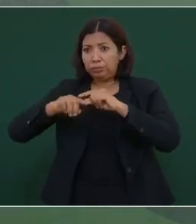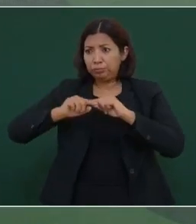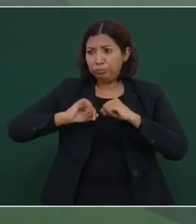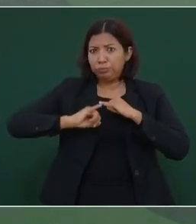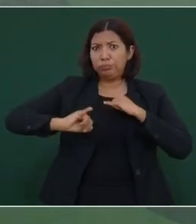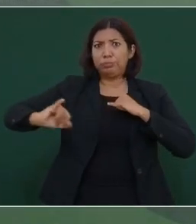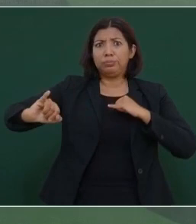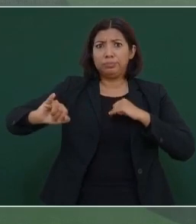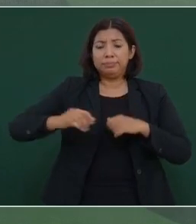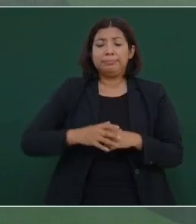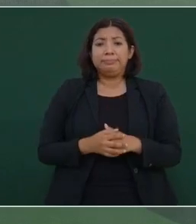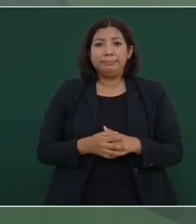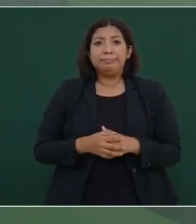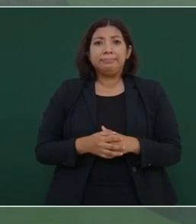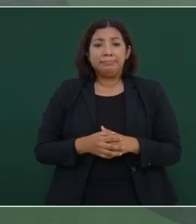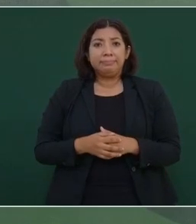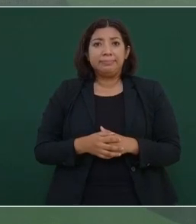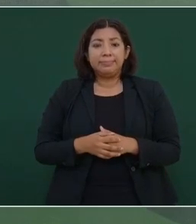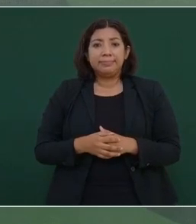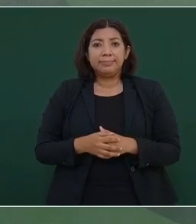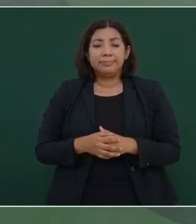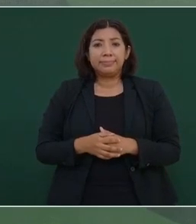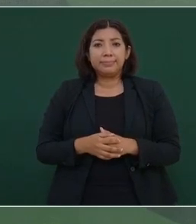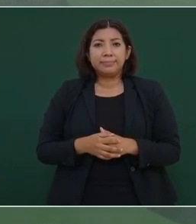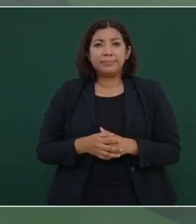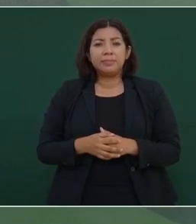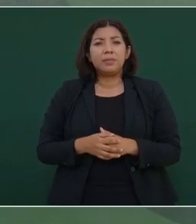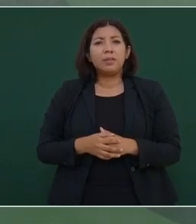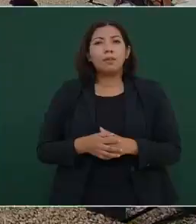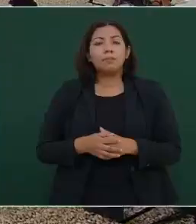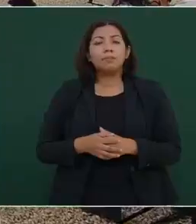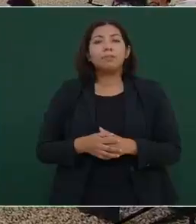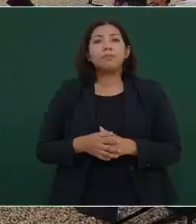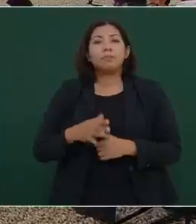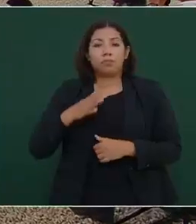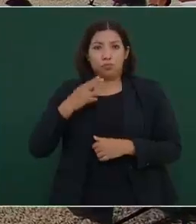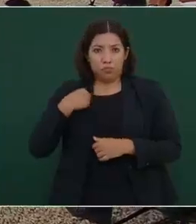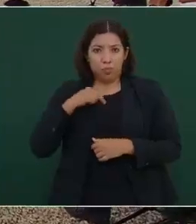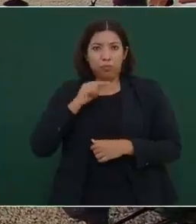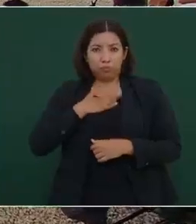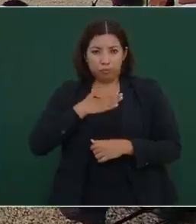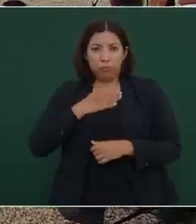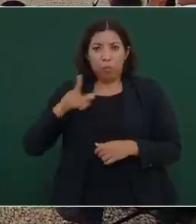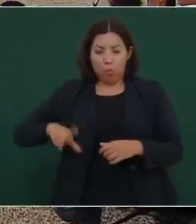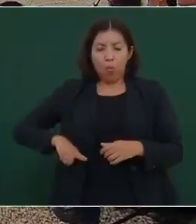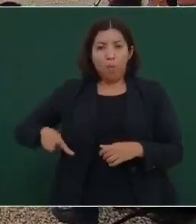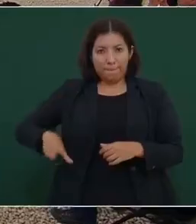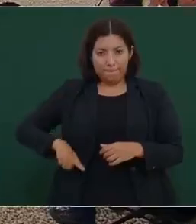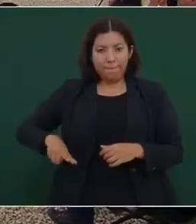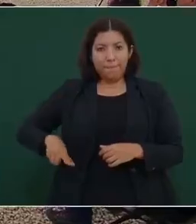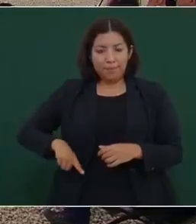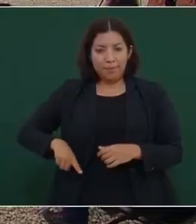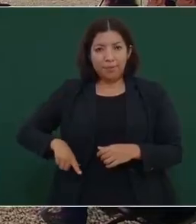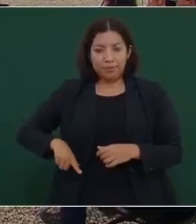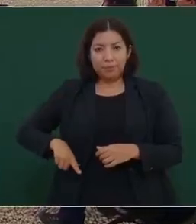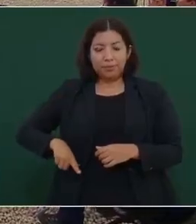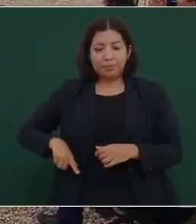Hemos estado hablando de que vamos a hacer el segundo gobierno de la República con más